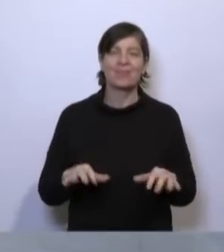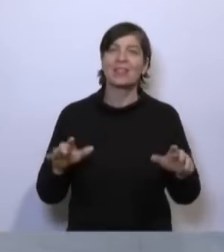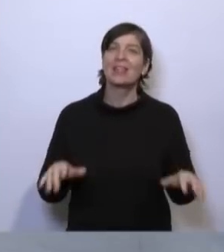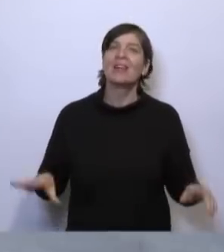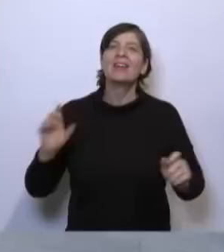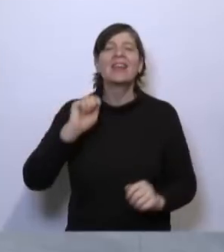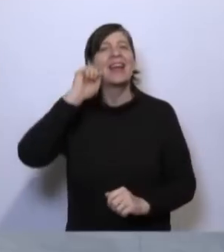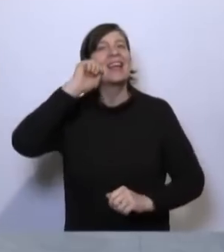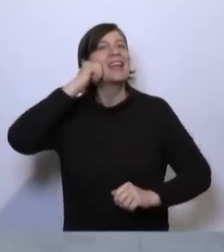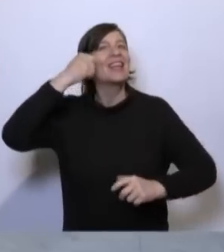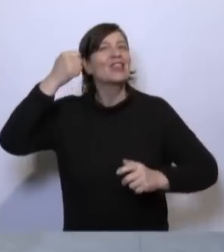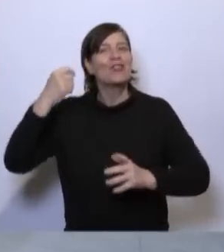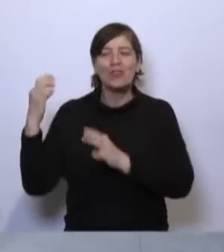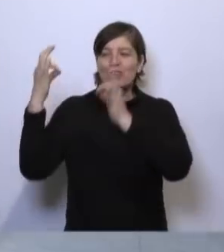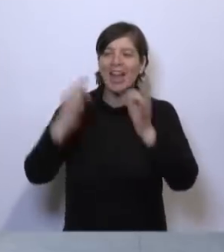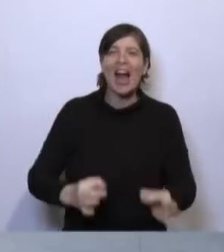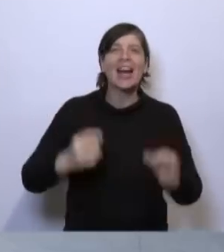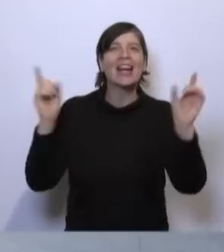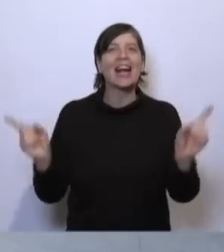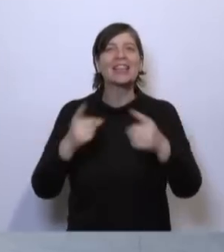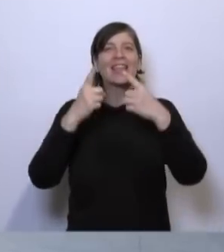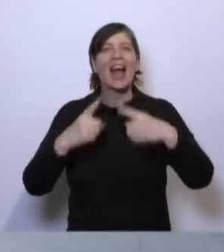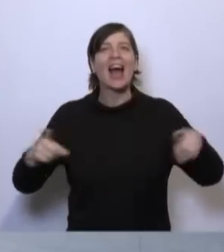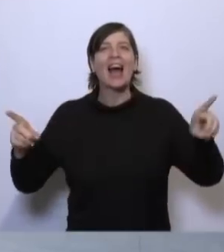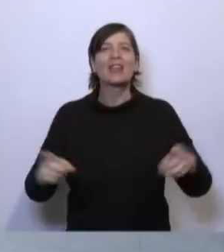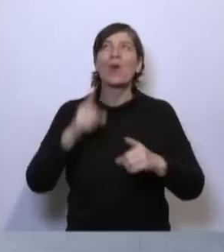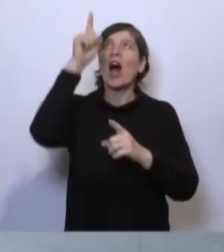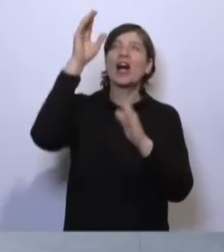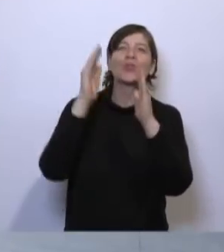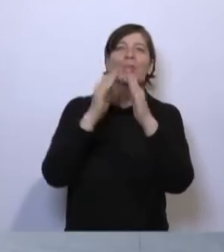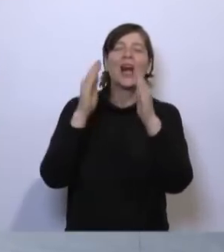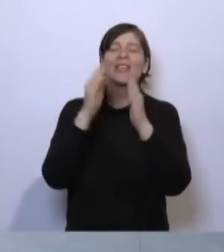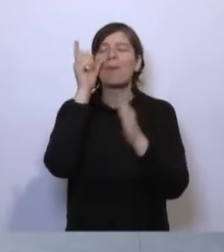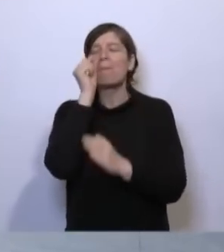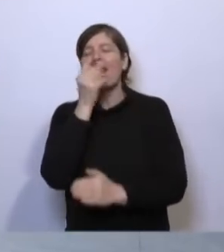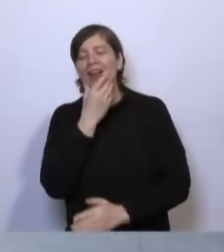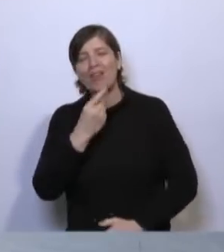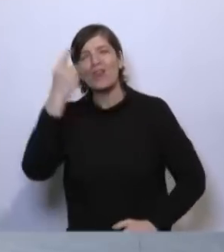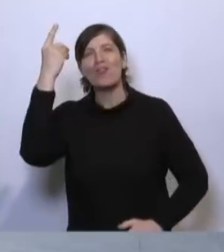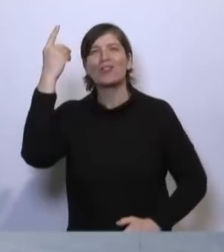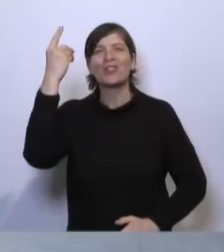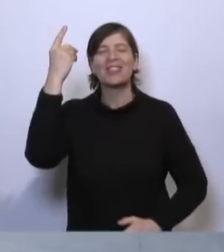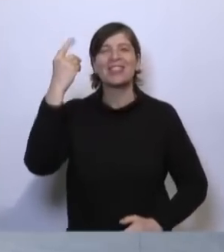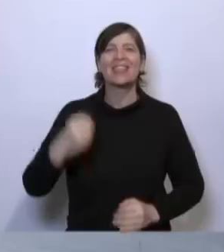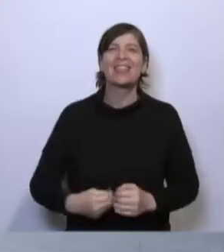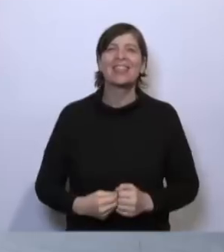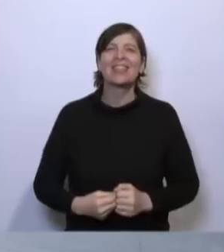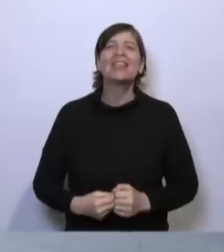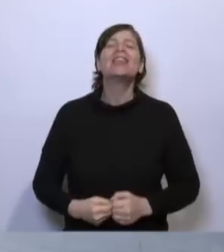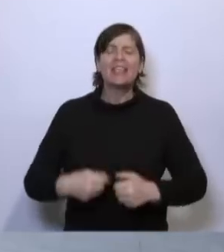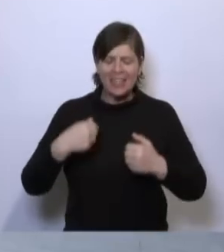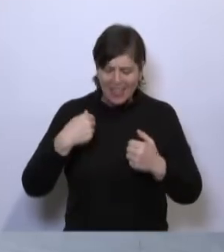Qué lindo llegar cantando a tu casa, Padre Dios.